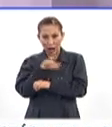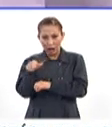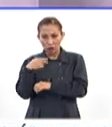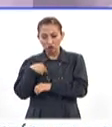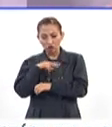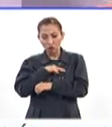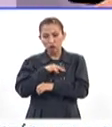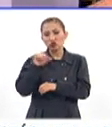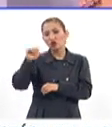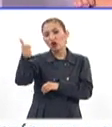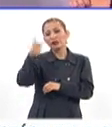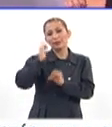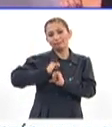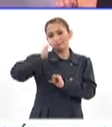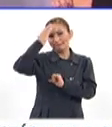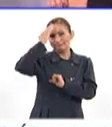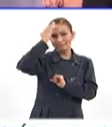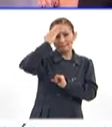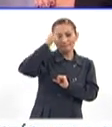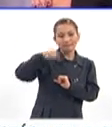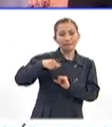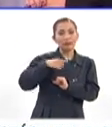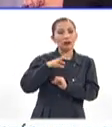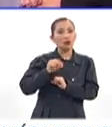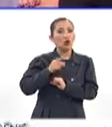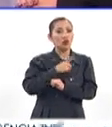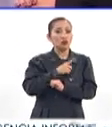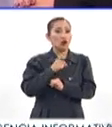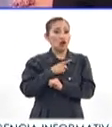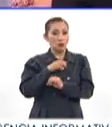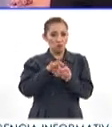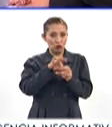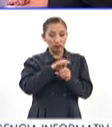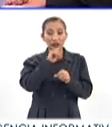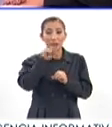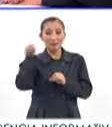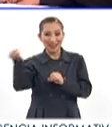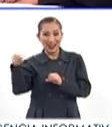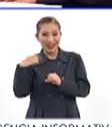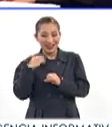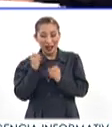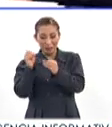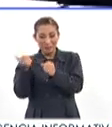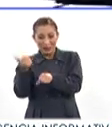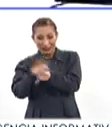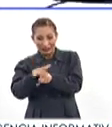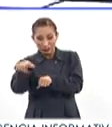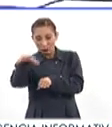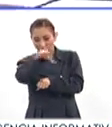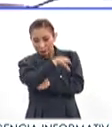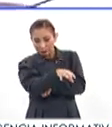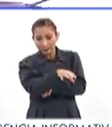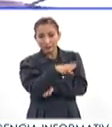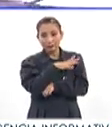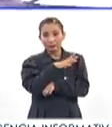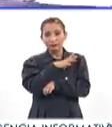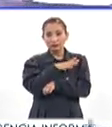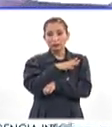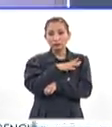vamos nosotros y muchas otras autoridades, no solamente las electorales, sino también van las administrativas,